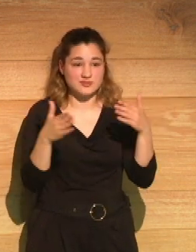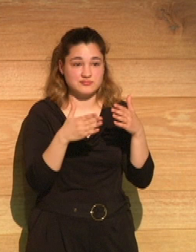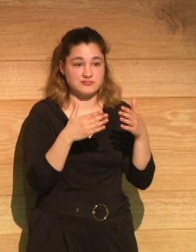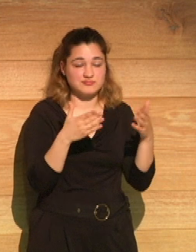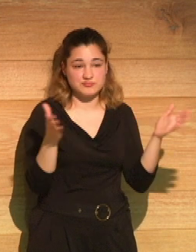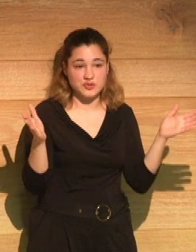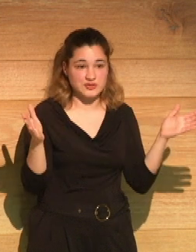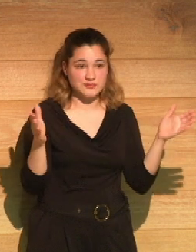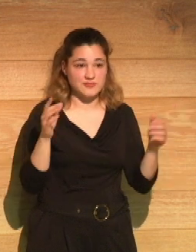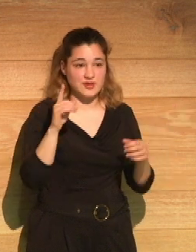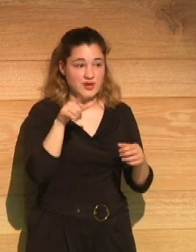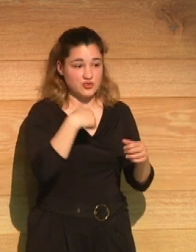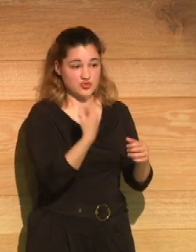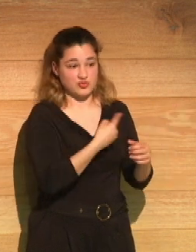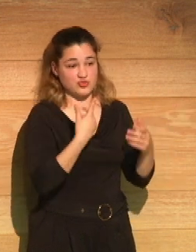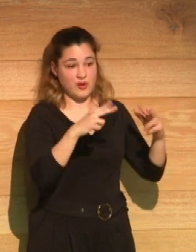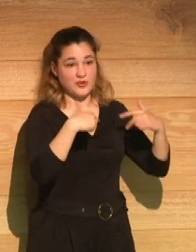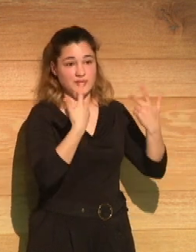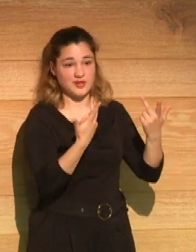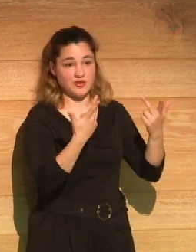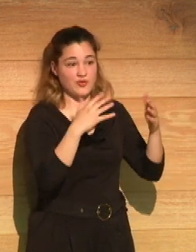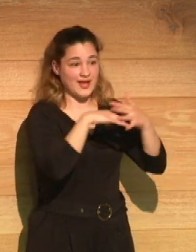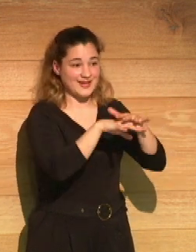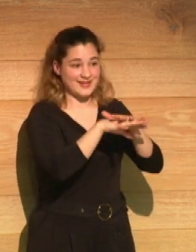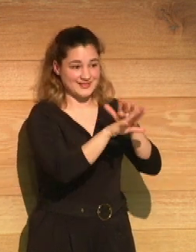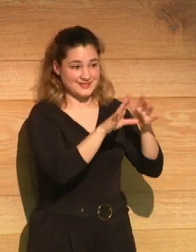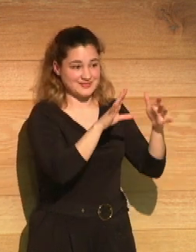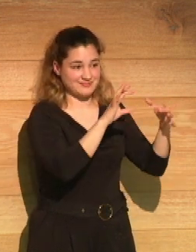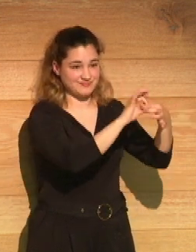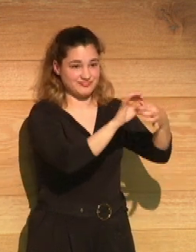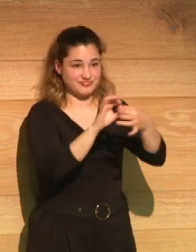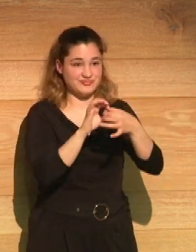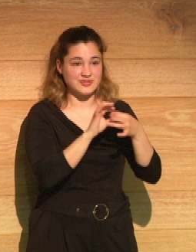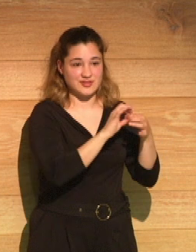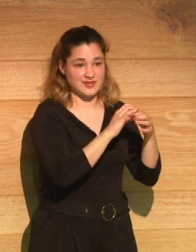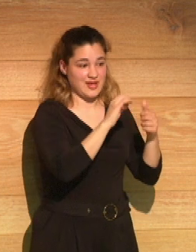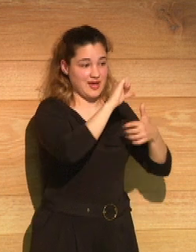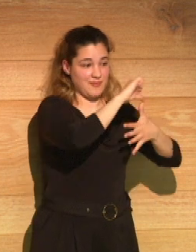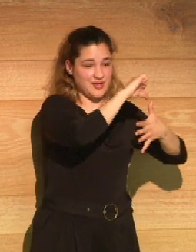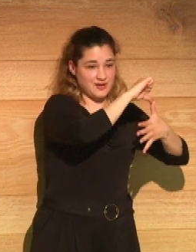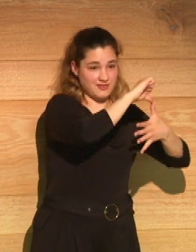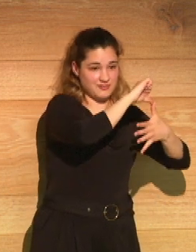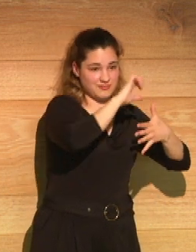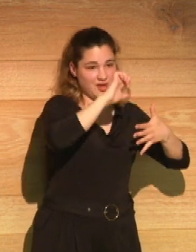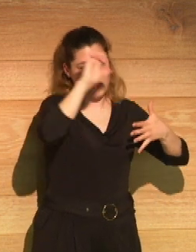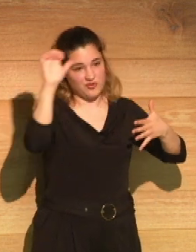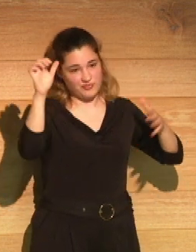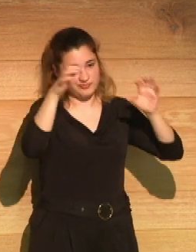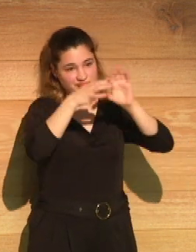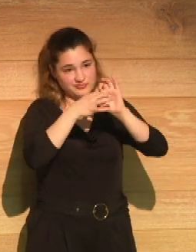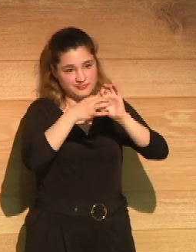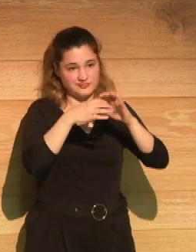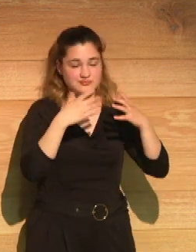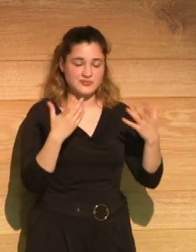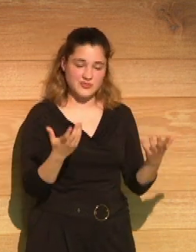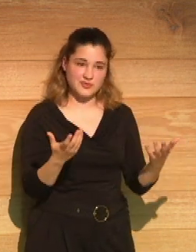nos han permitido poder crear redes desde América Latina hacia Europa. A ver, también tenemos